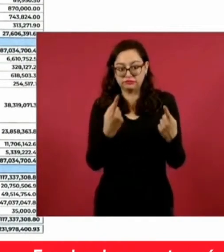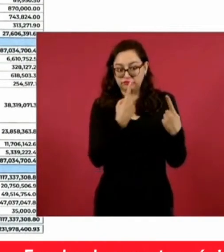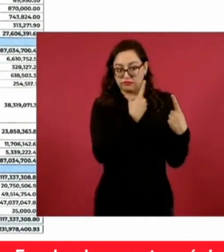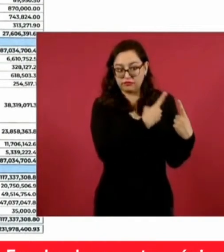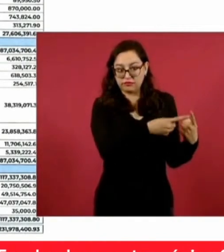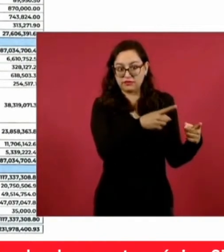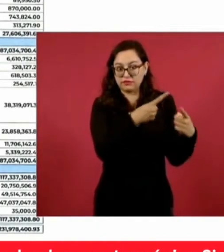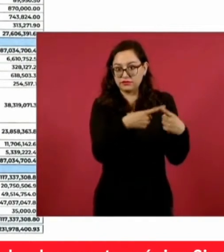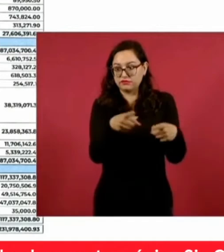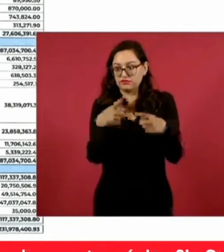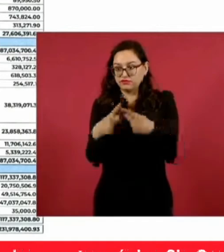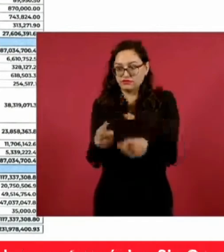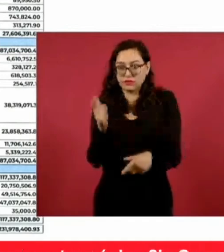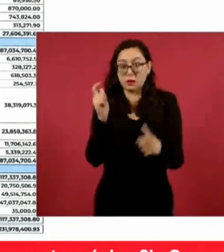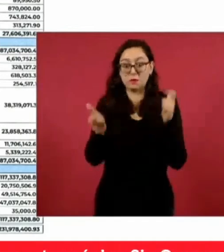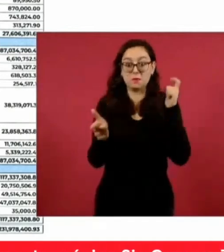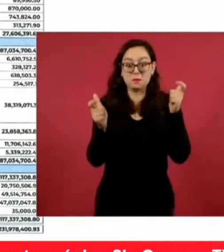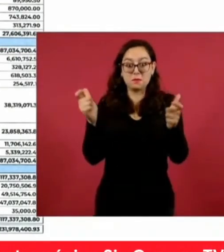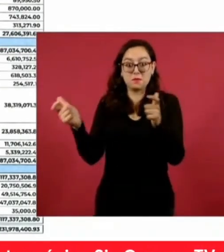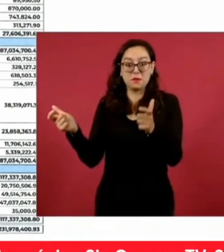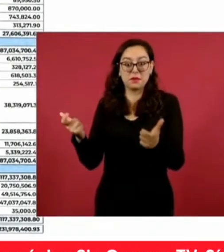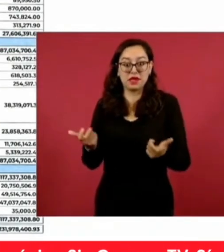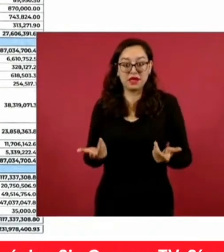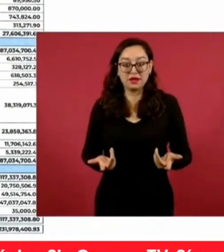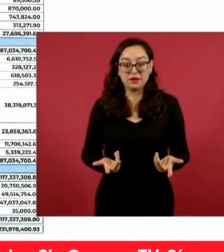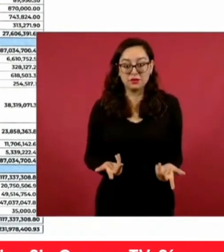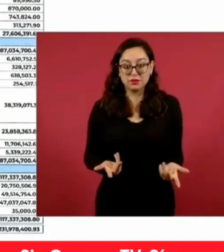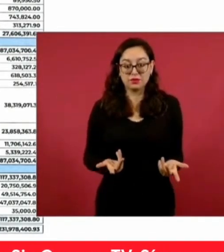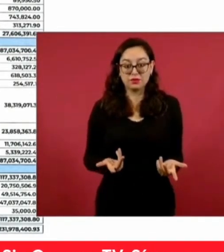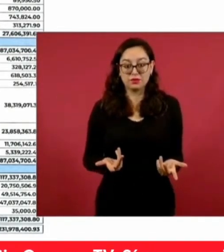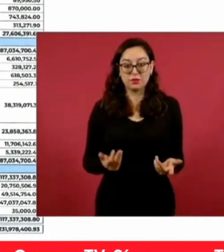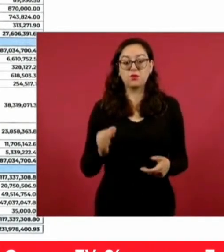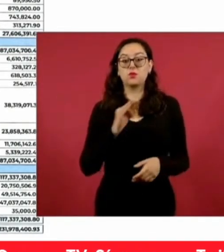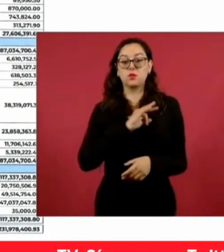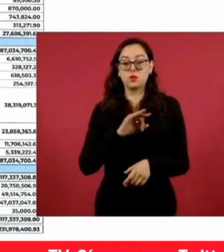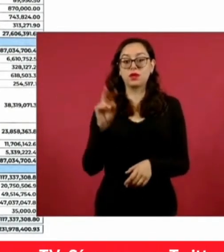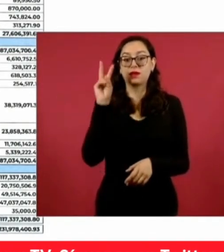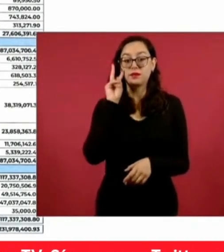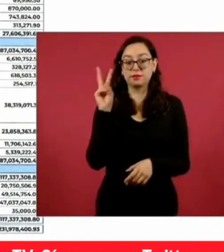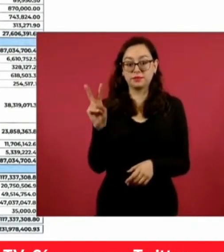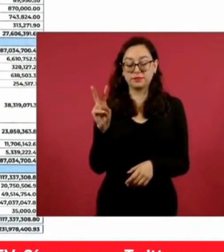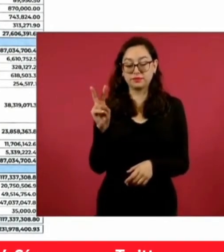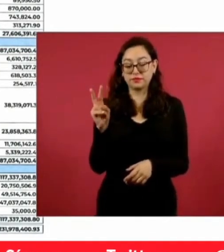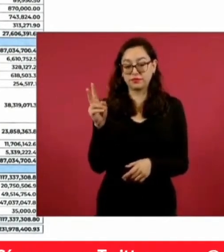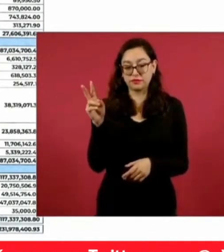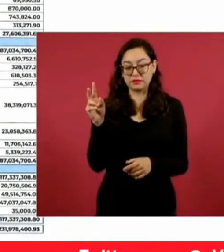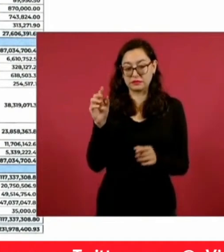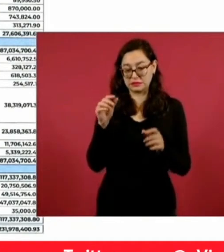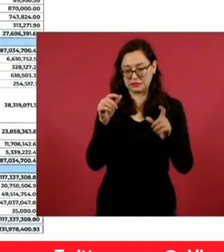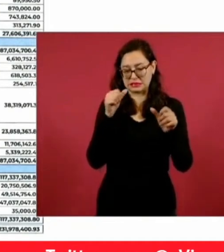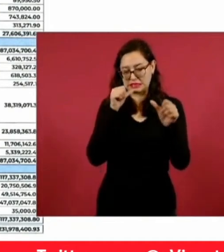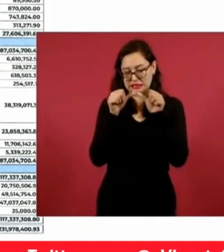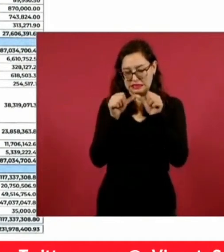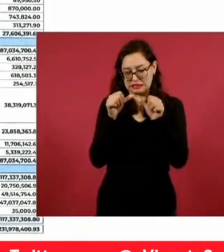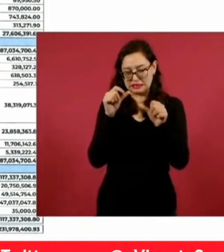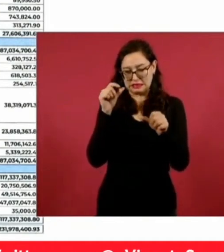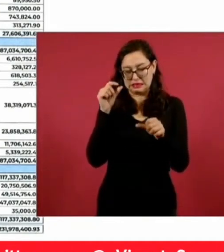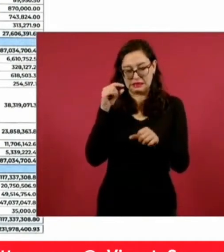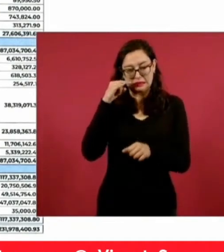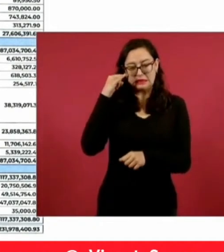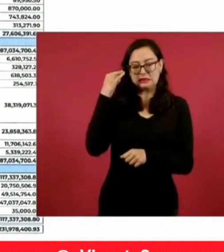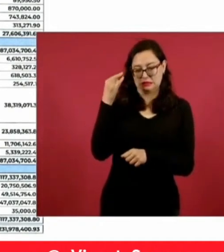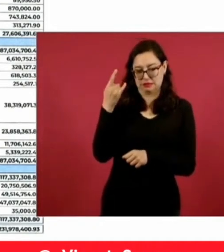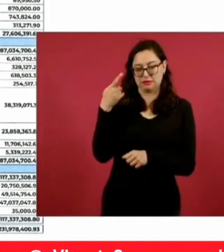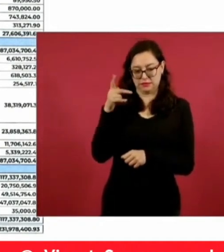entre otros. Aquí también estamos viendo en la gráfica, tal vez no la ven, pero se las